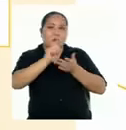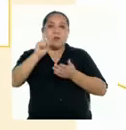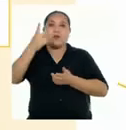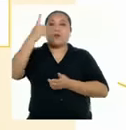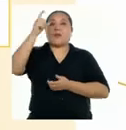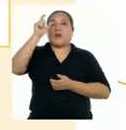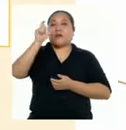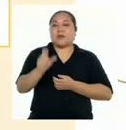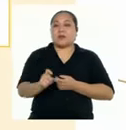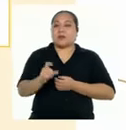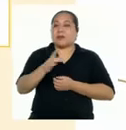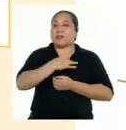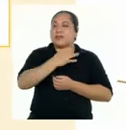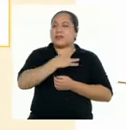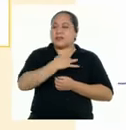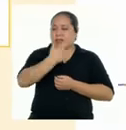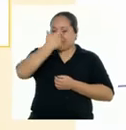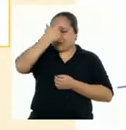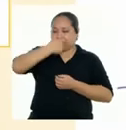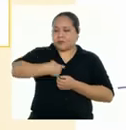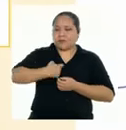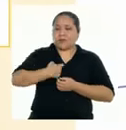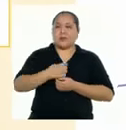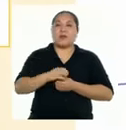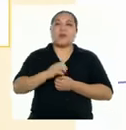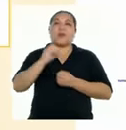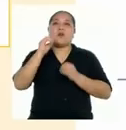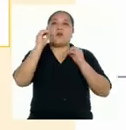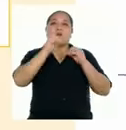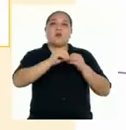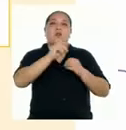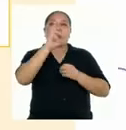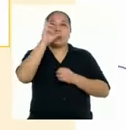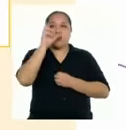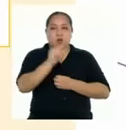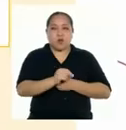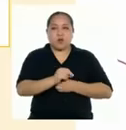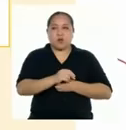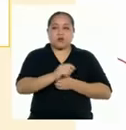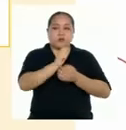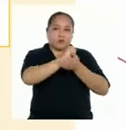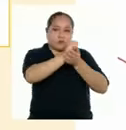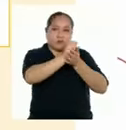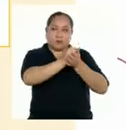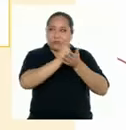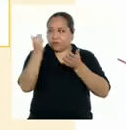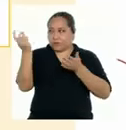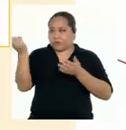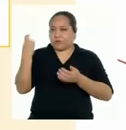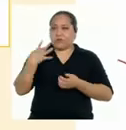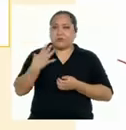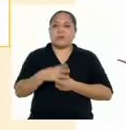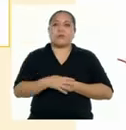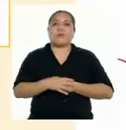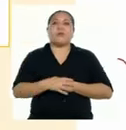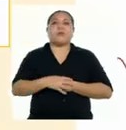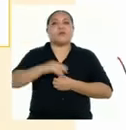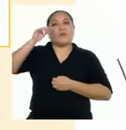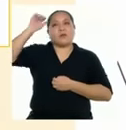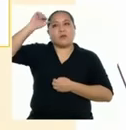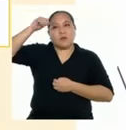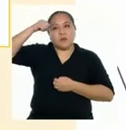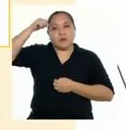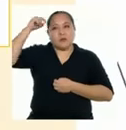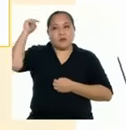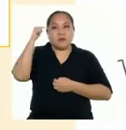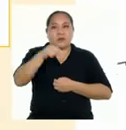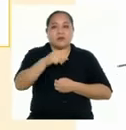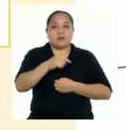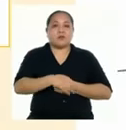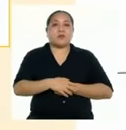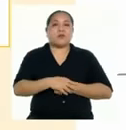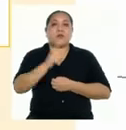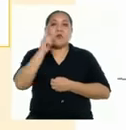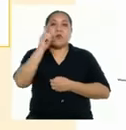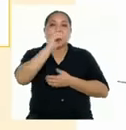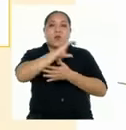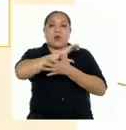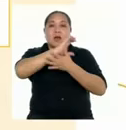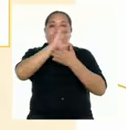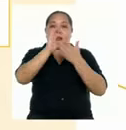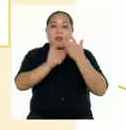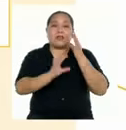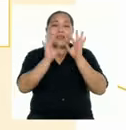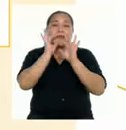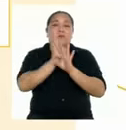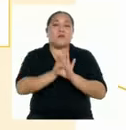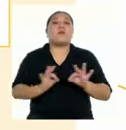se sienta mucho más personal. Entonces marcaré que no y escribiré el comentario que me indica. Recuerda que esa es una